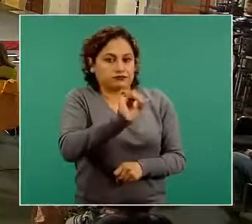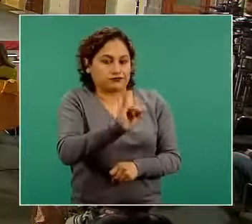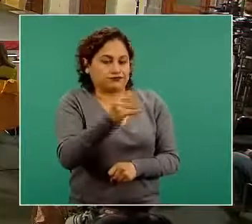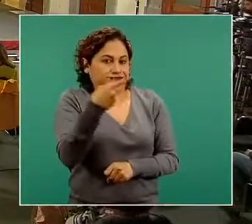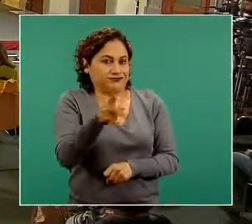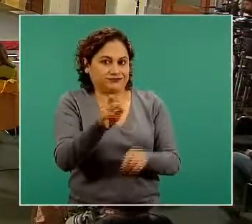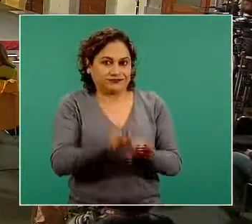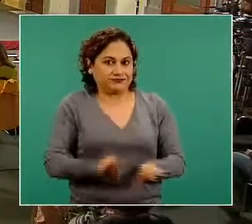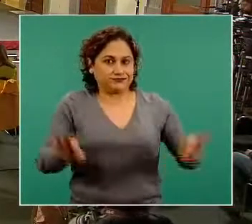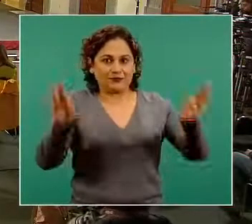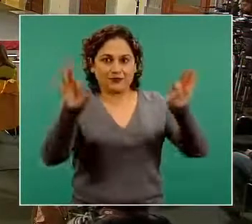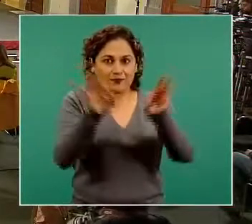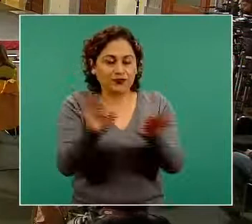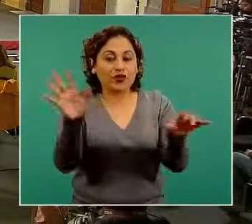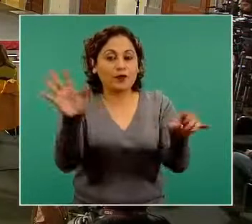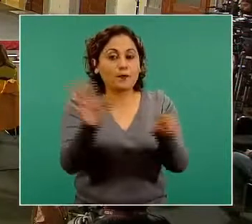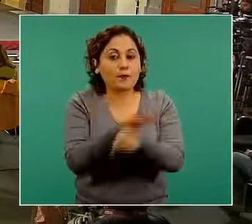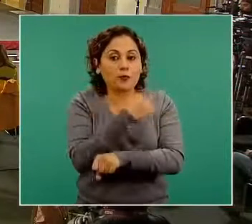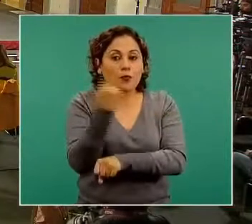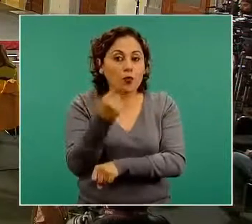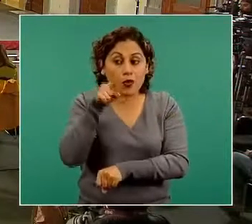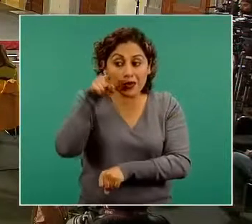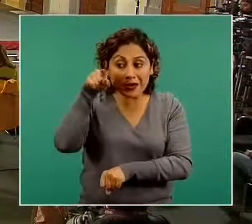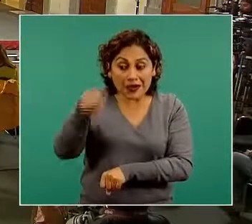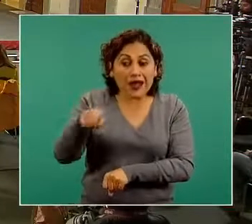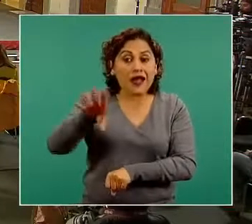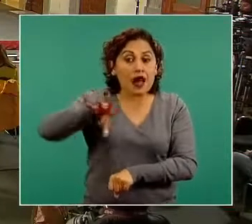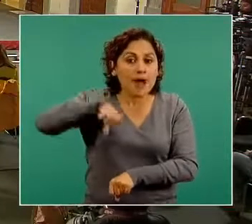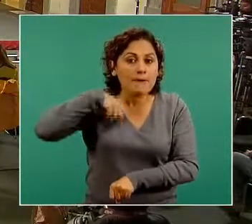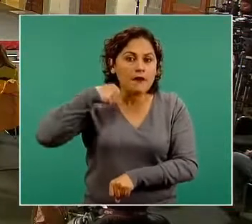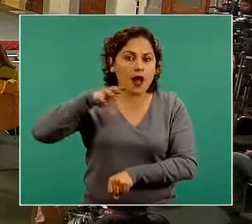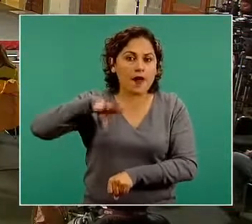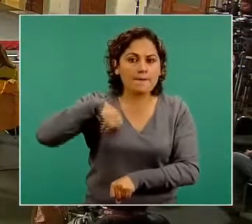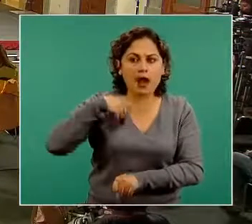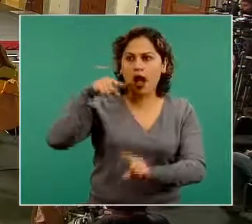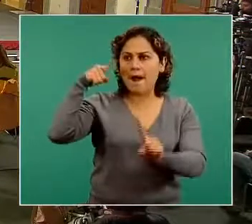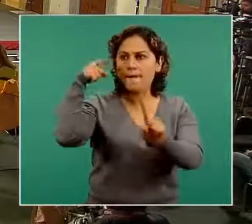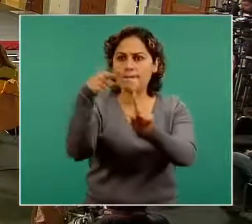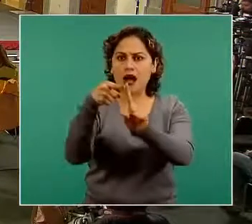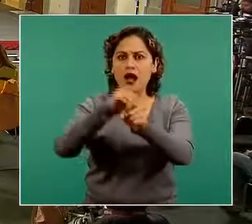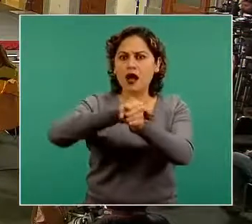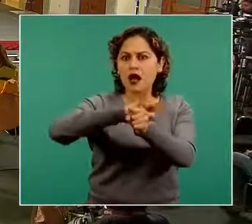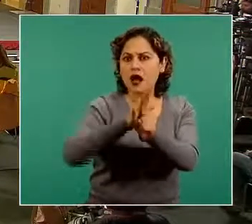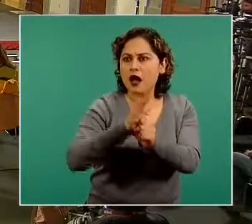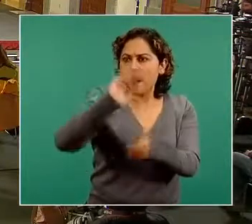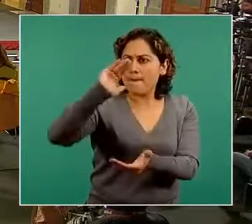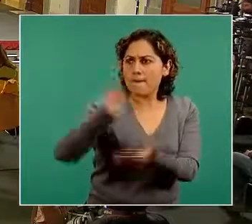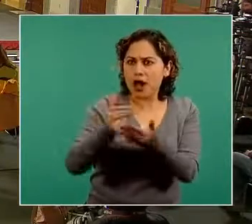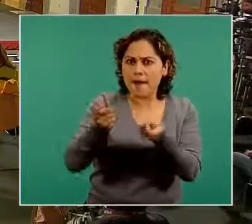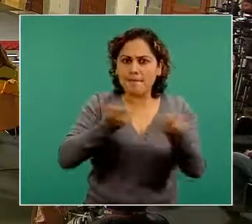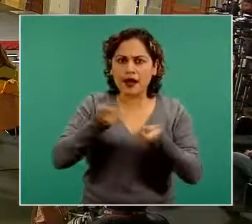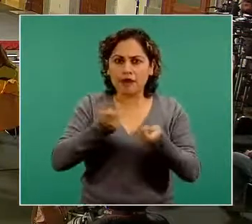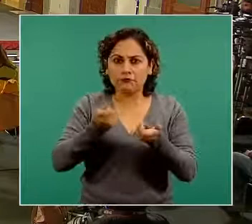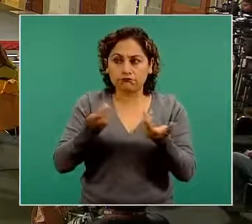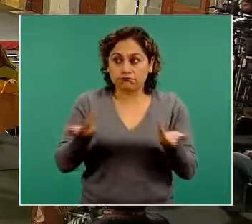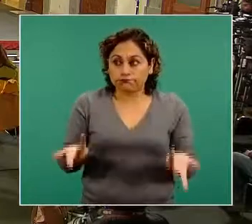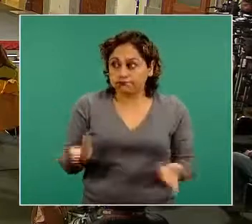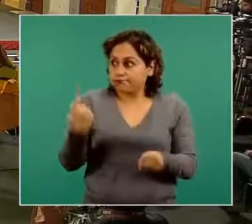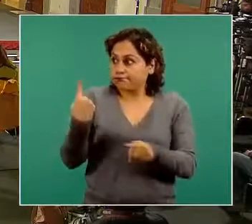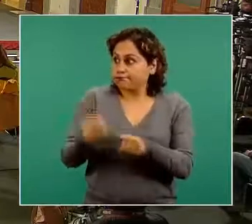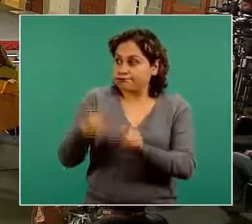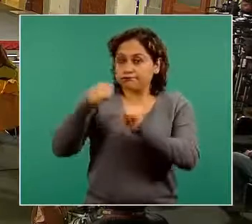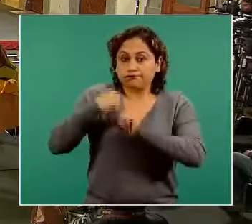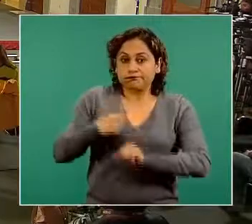quedan sin la cabeza de esta lucha por la pandemia y estamos en el peor momento que se está viviendo en San Luis Potosí.